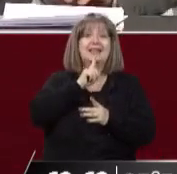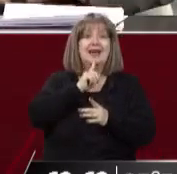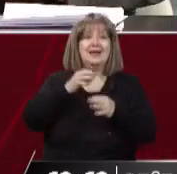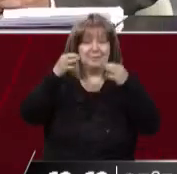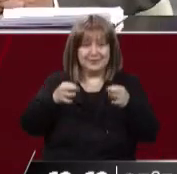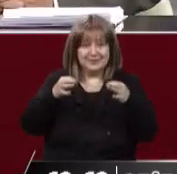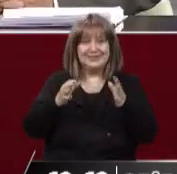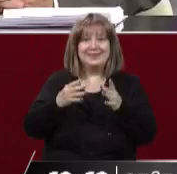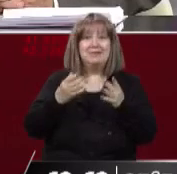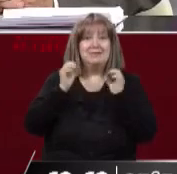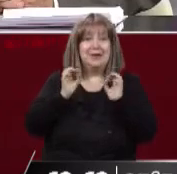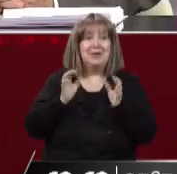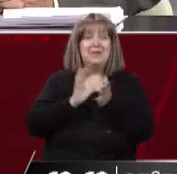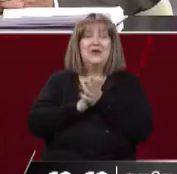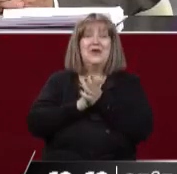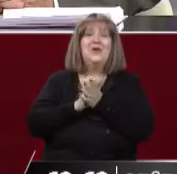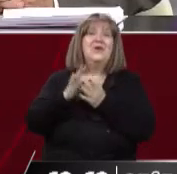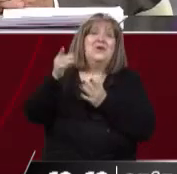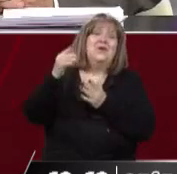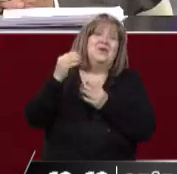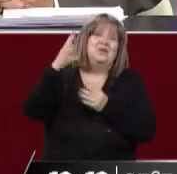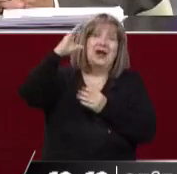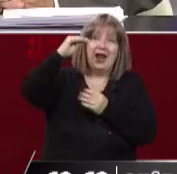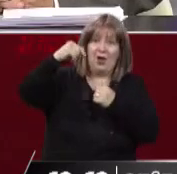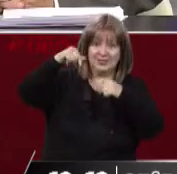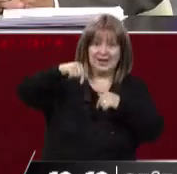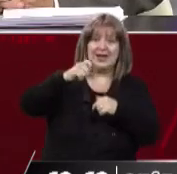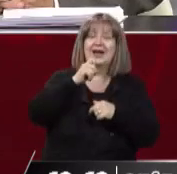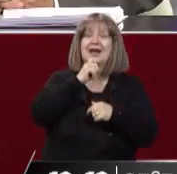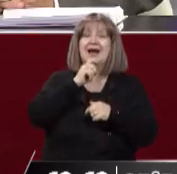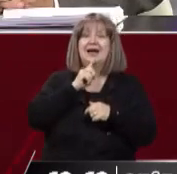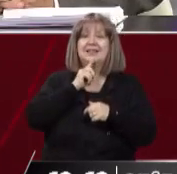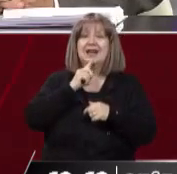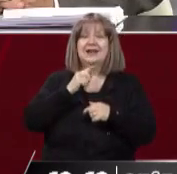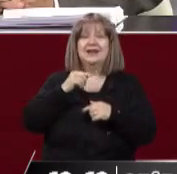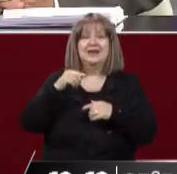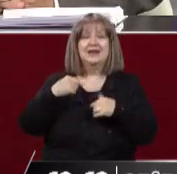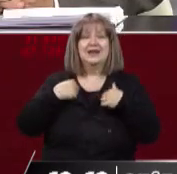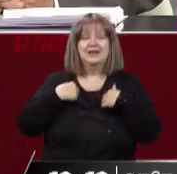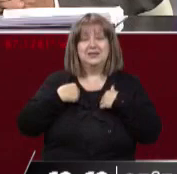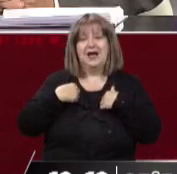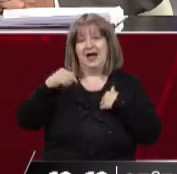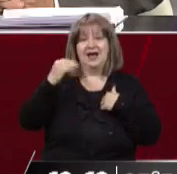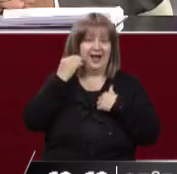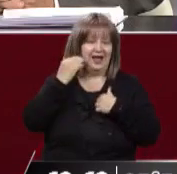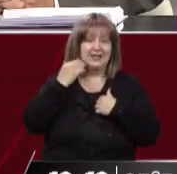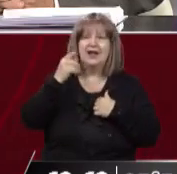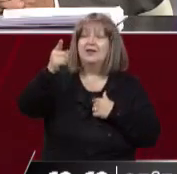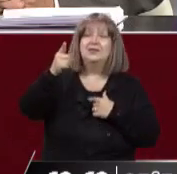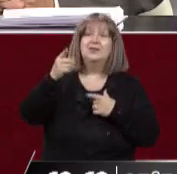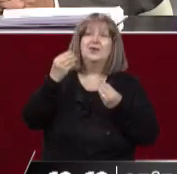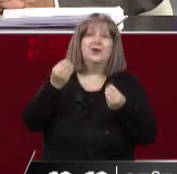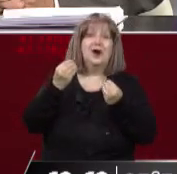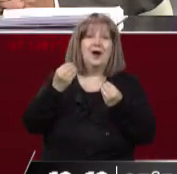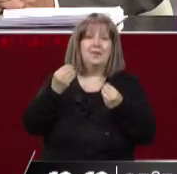¿Cómo están? Buenas noches acá, buenas tardes allá. Todo tranqui, recién llegadito a Doha, a Qatar. Están descansando, me